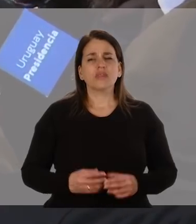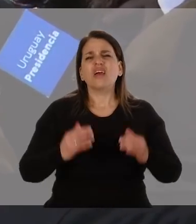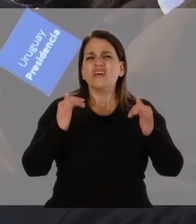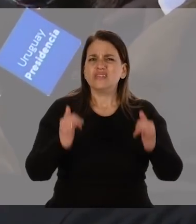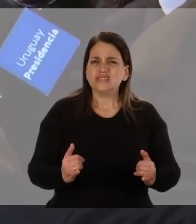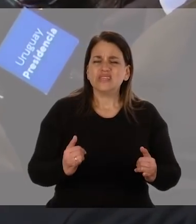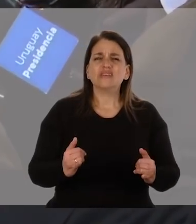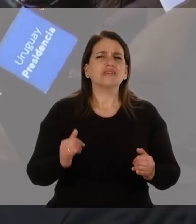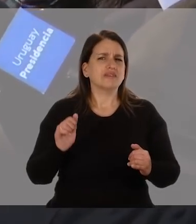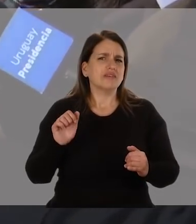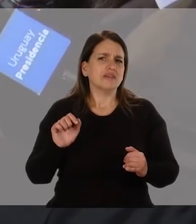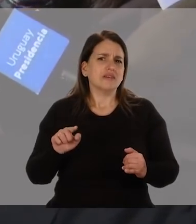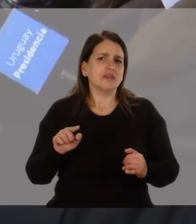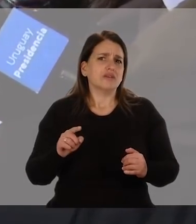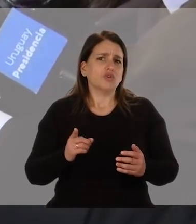Sí.